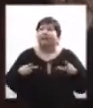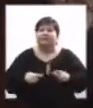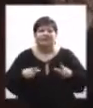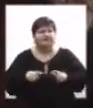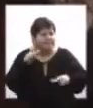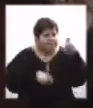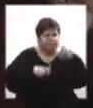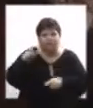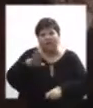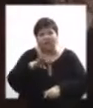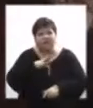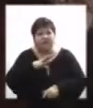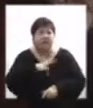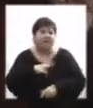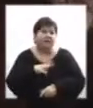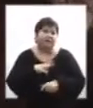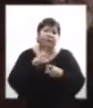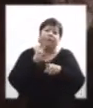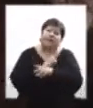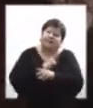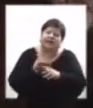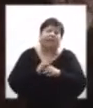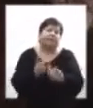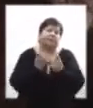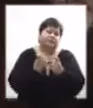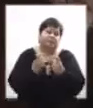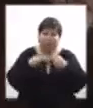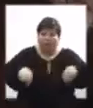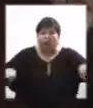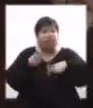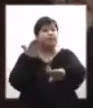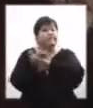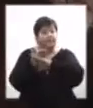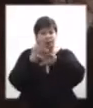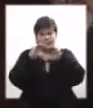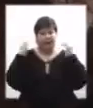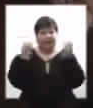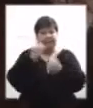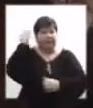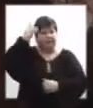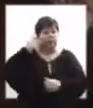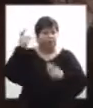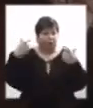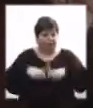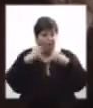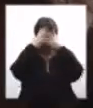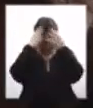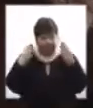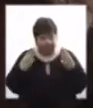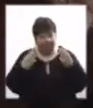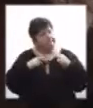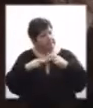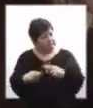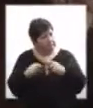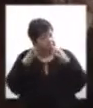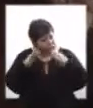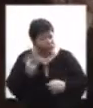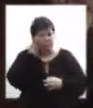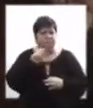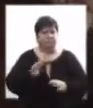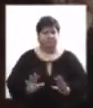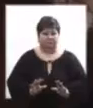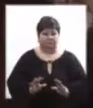que hay que tener el cuidado necesario es por eso que le voy a pedir a toda esta cámara que si estamos en Comisión general mantengamos el decoro